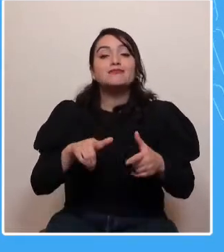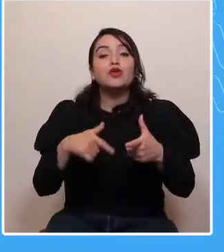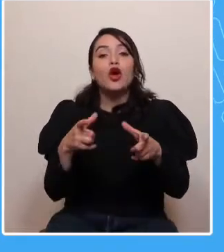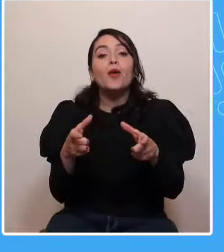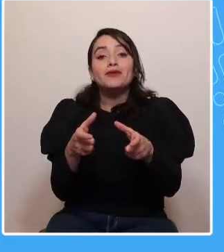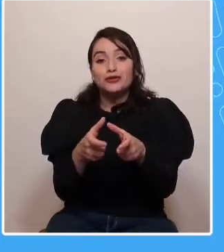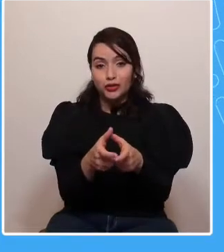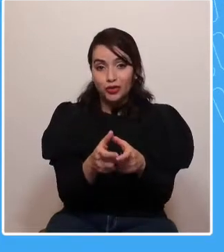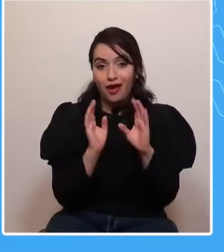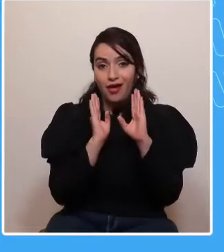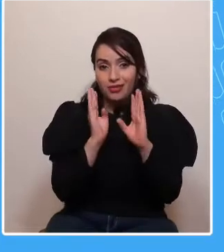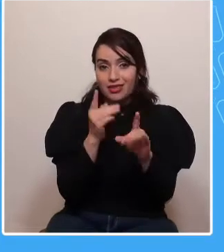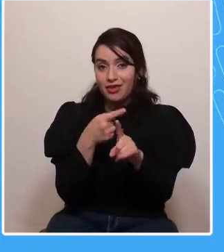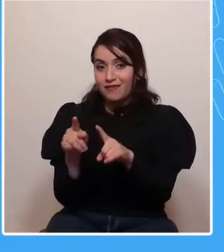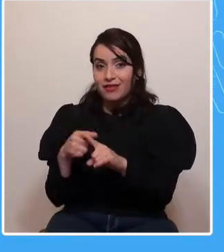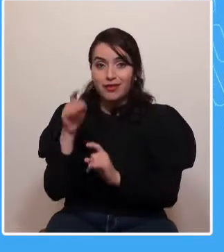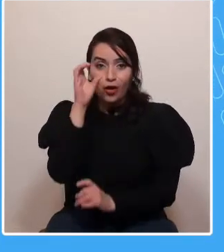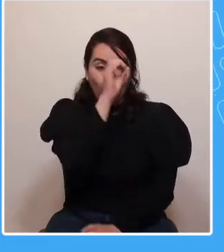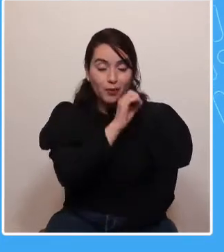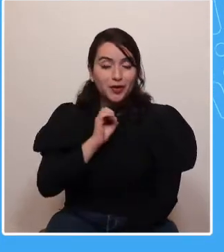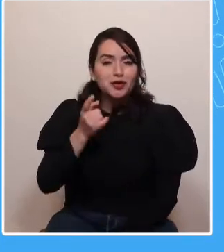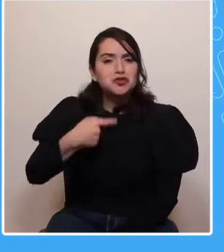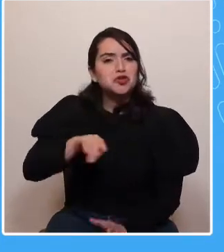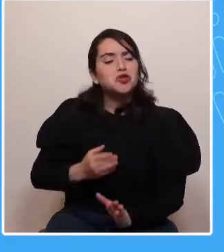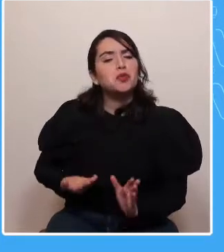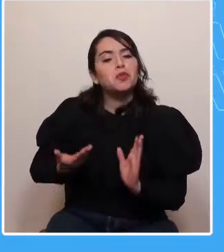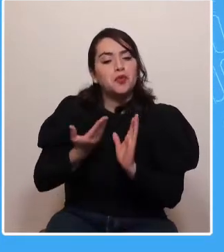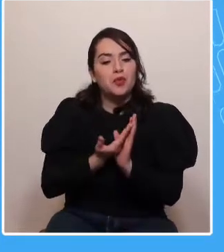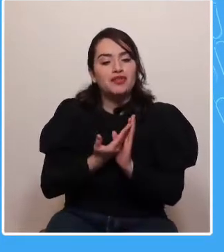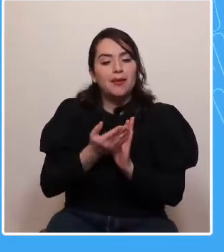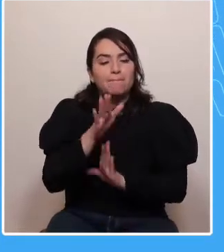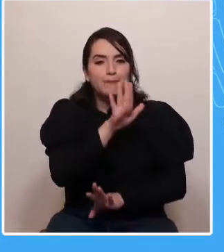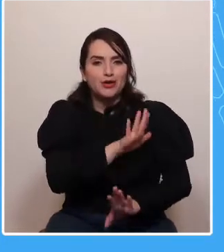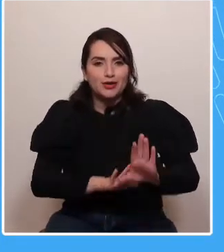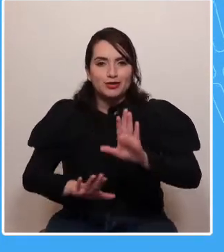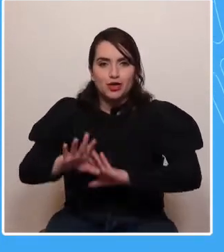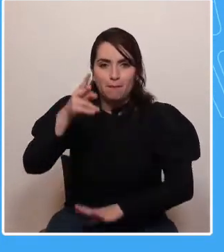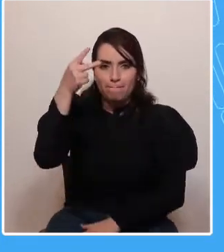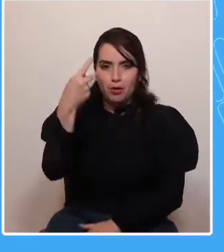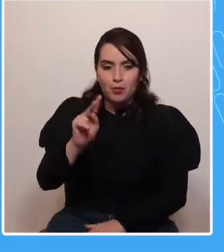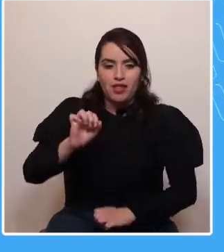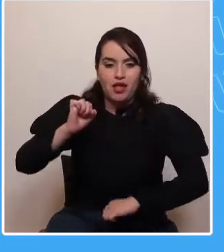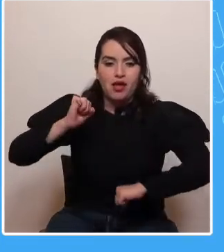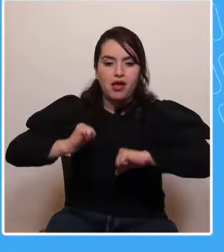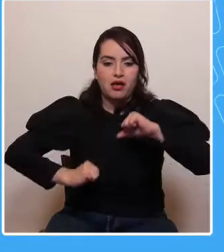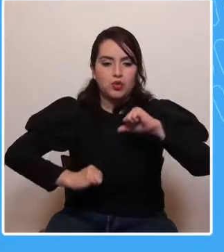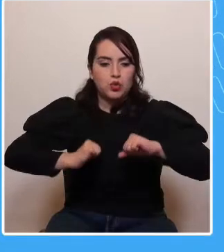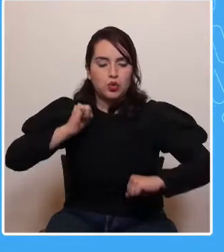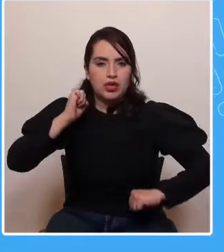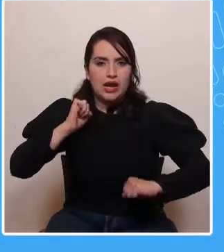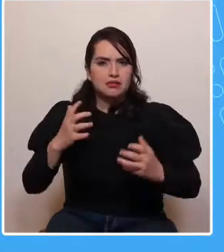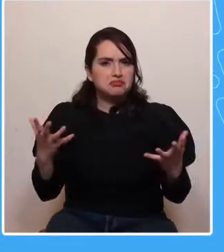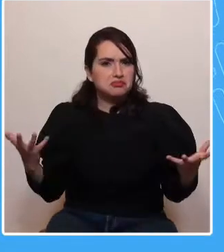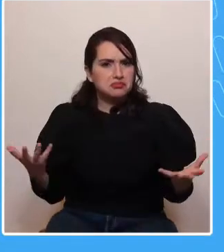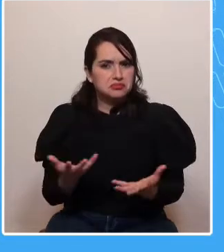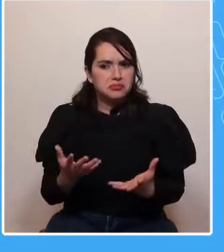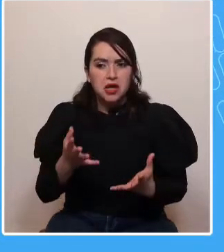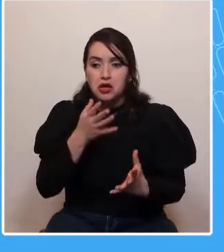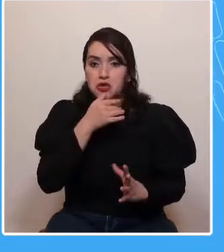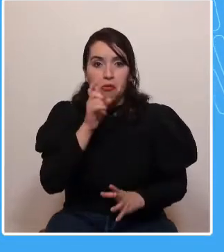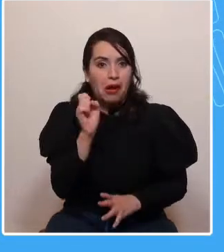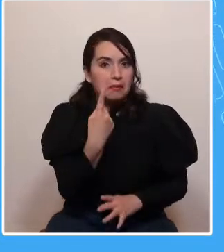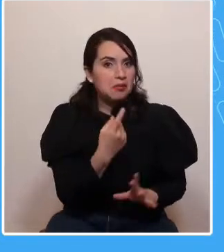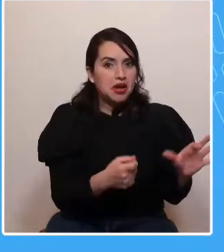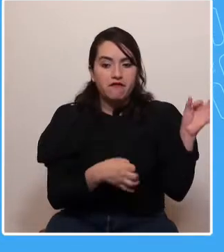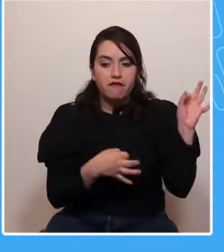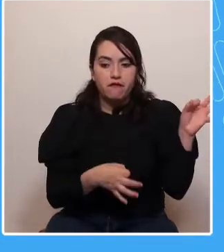atendiendo a las diferentes voces, planteamos la protección de la propiedad industrial. Esto no estaba incluido en el primer informe